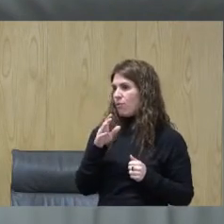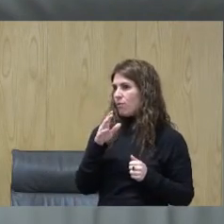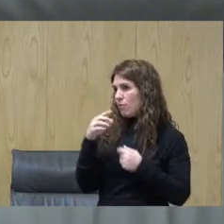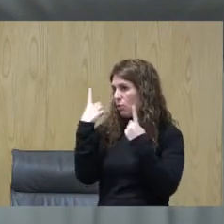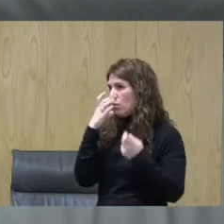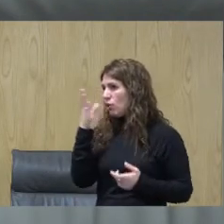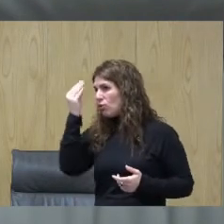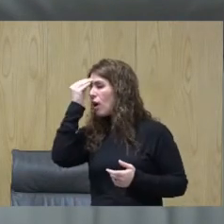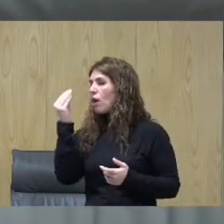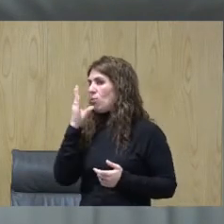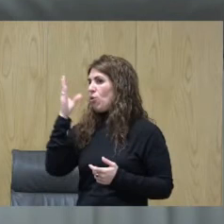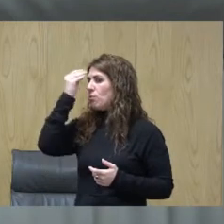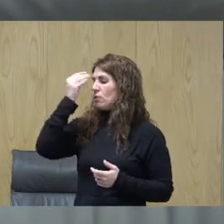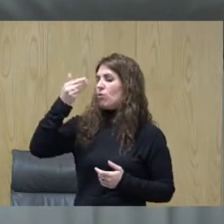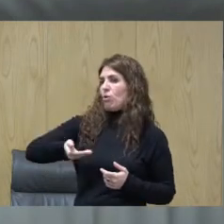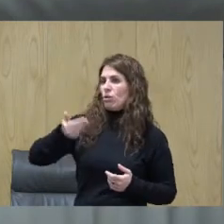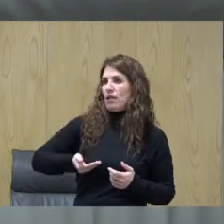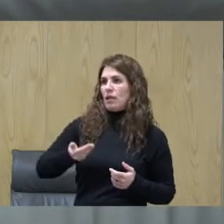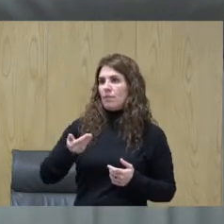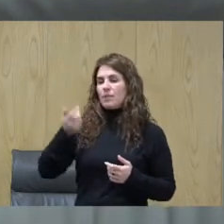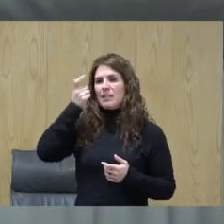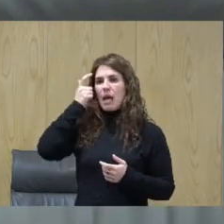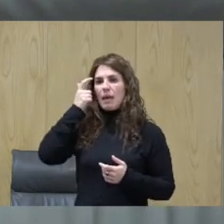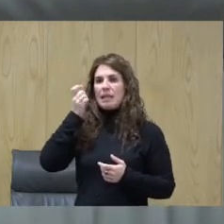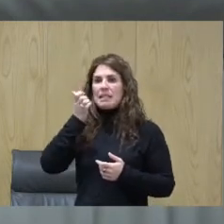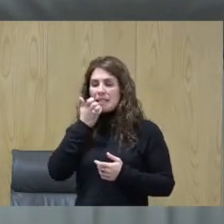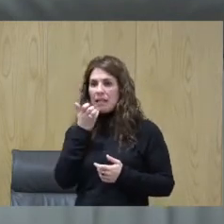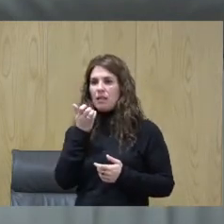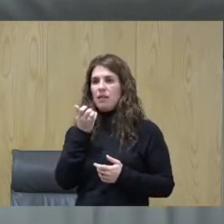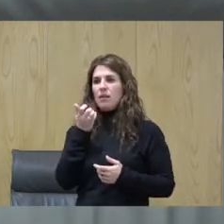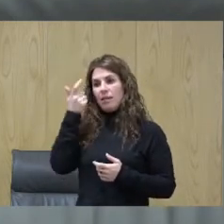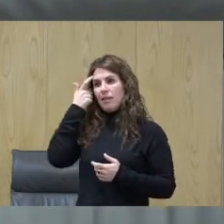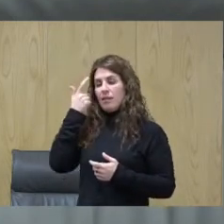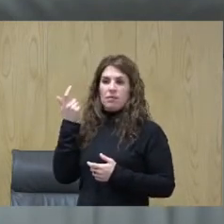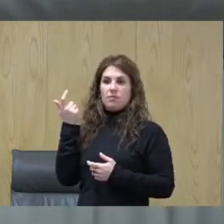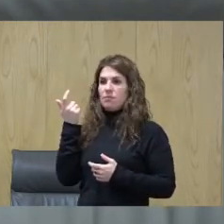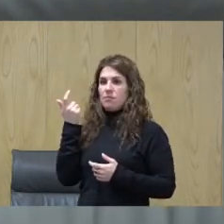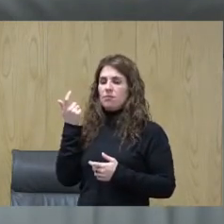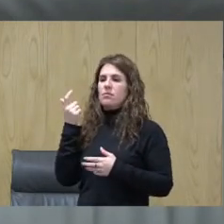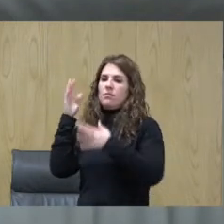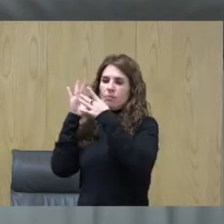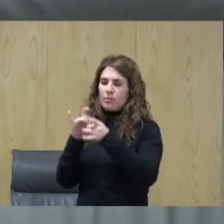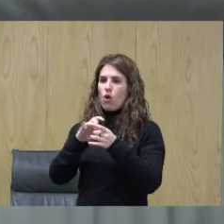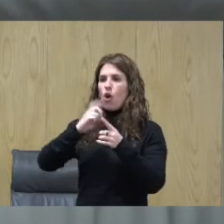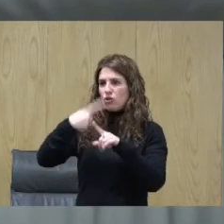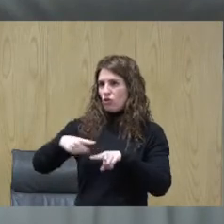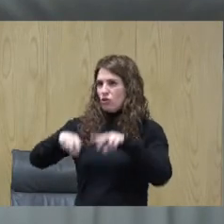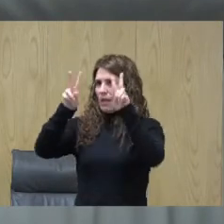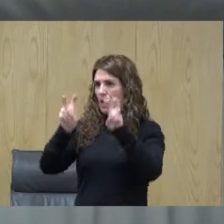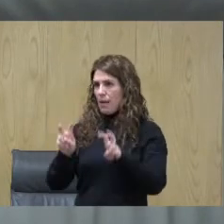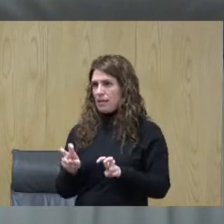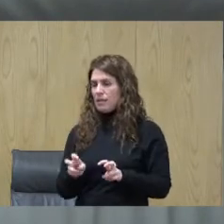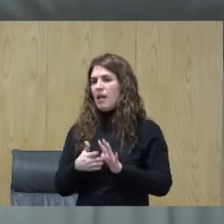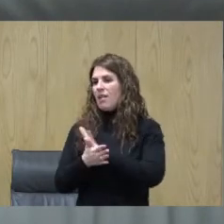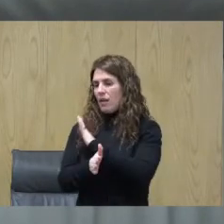que es importante ver realmente si la disfunción cognitiva está asociada a otras cosas o no. Y bueno, ya es, digamos, un